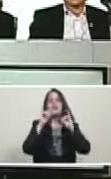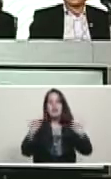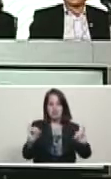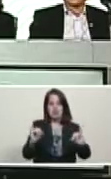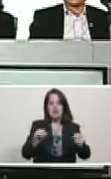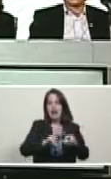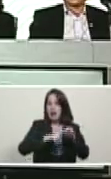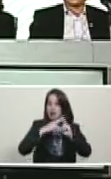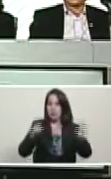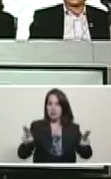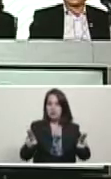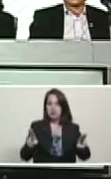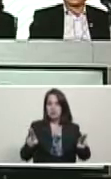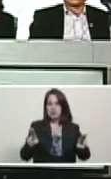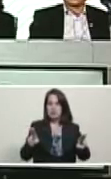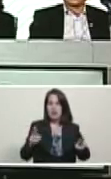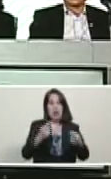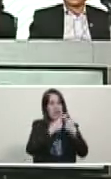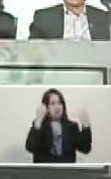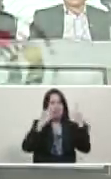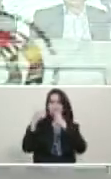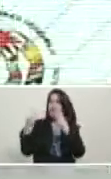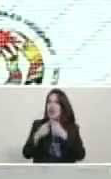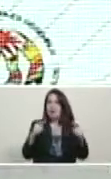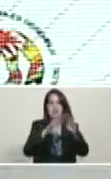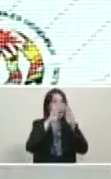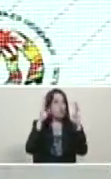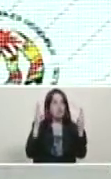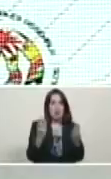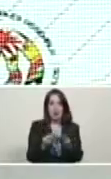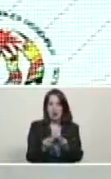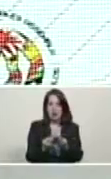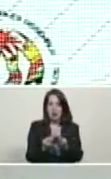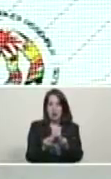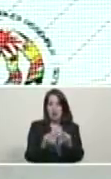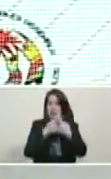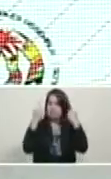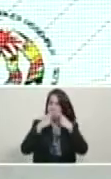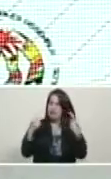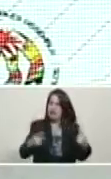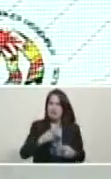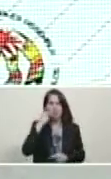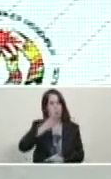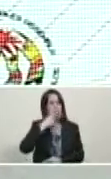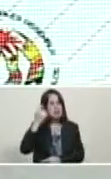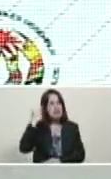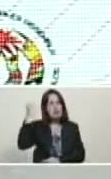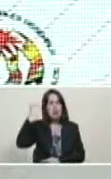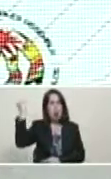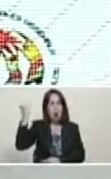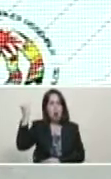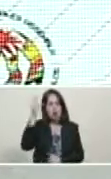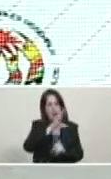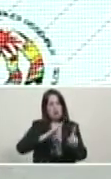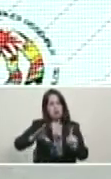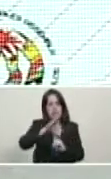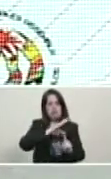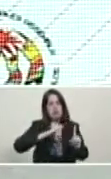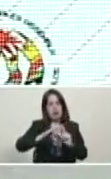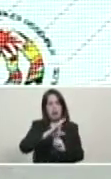paz a la diversidad mundial a la diversidad política ideológica cultural